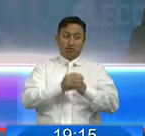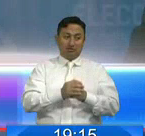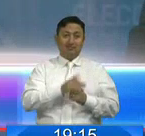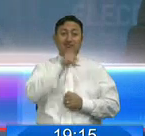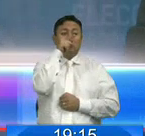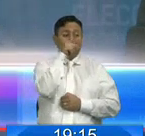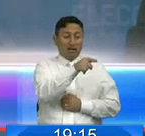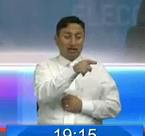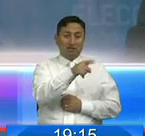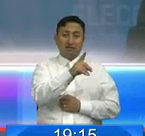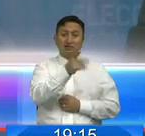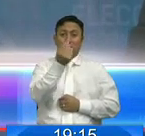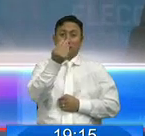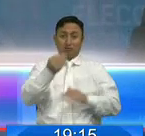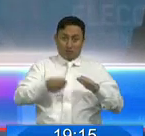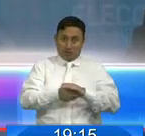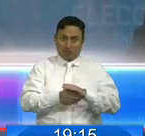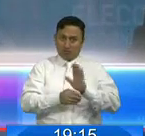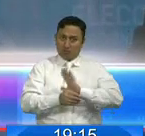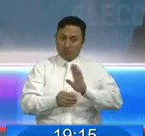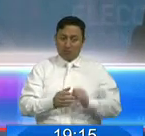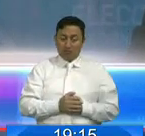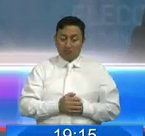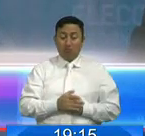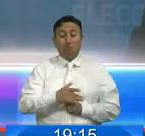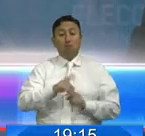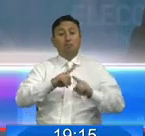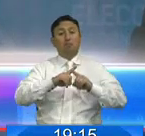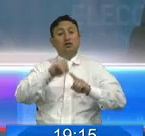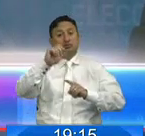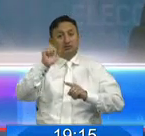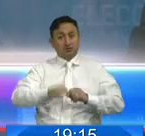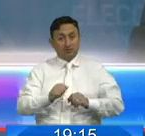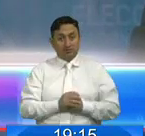está infiltrado por el narcotráfico. Sí puedo decir que hay